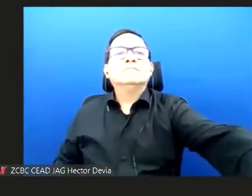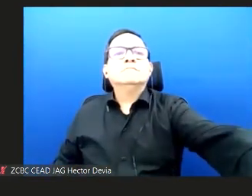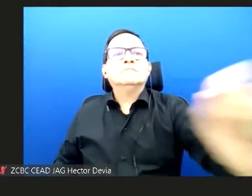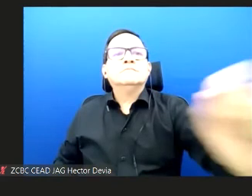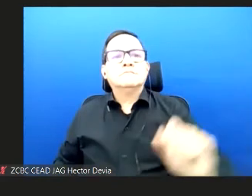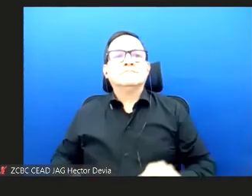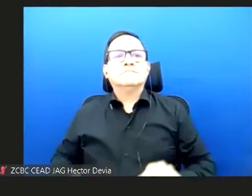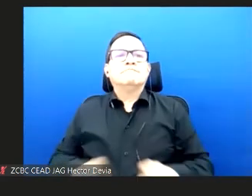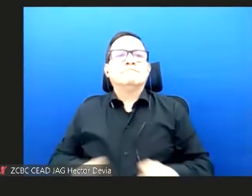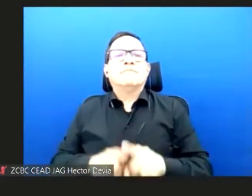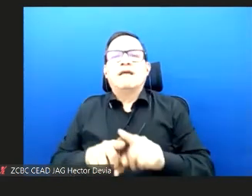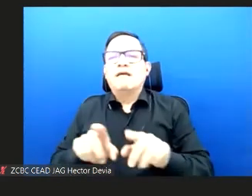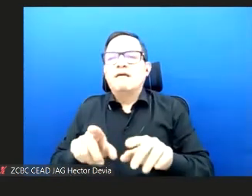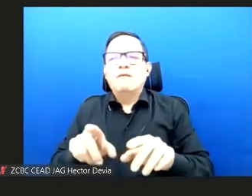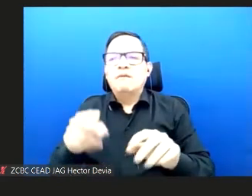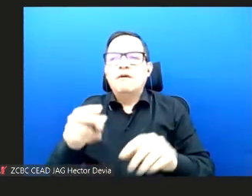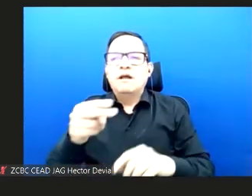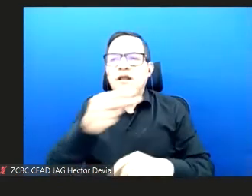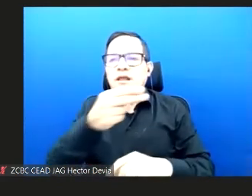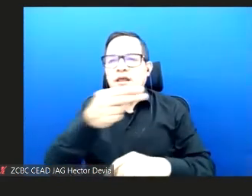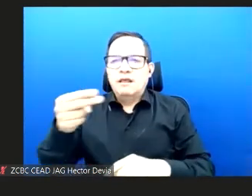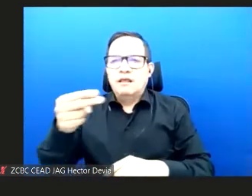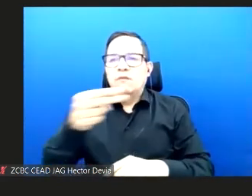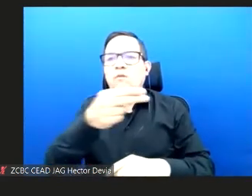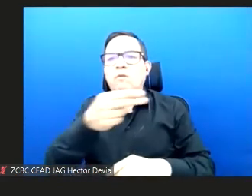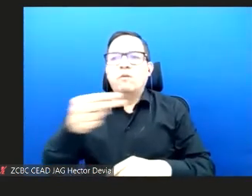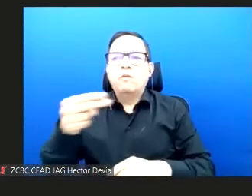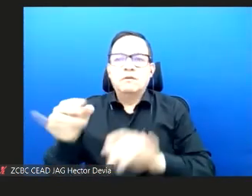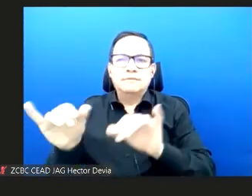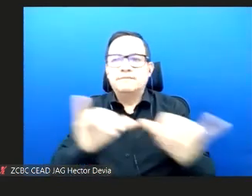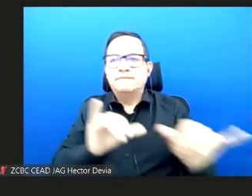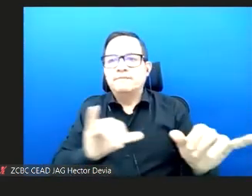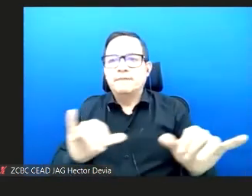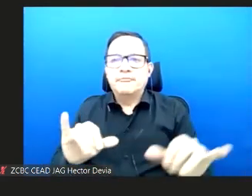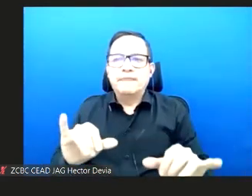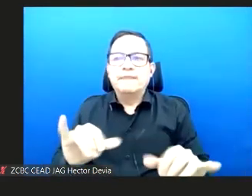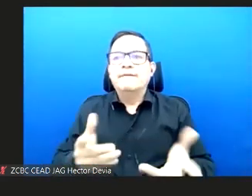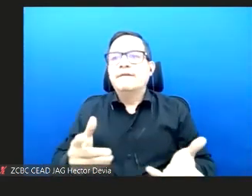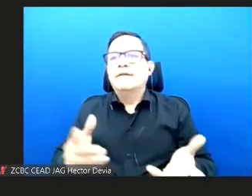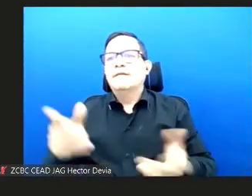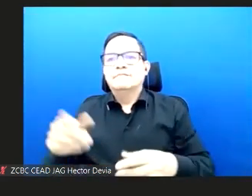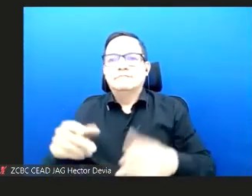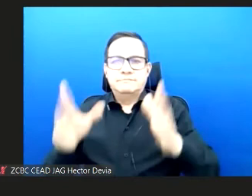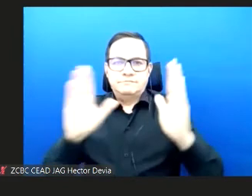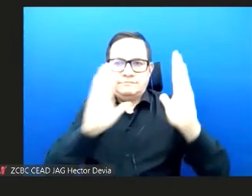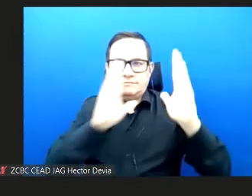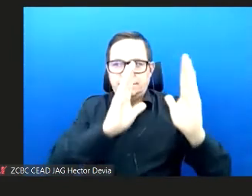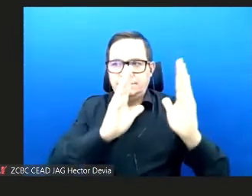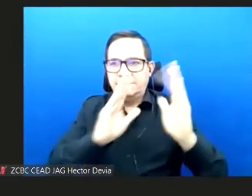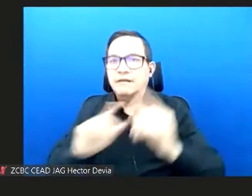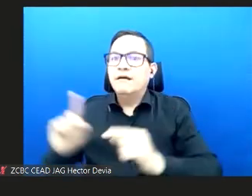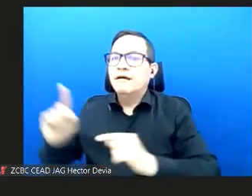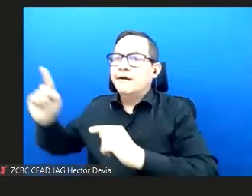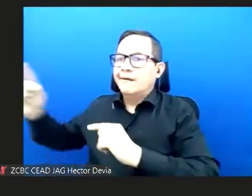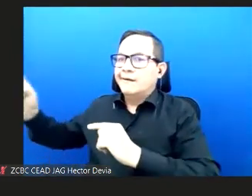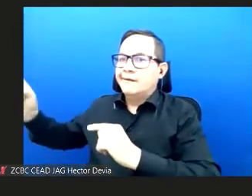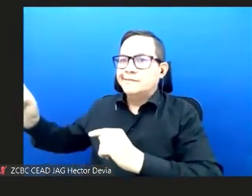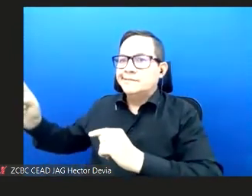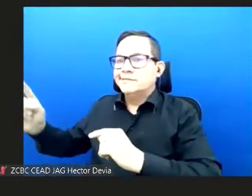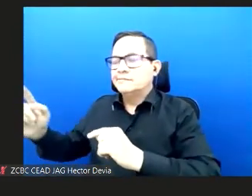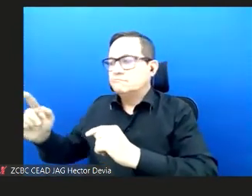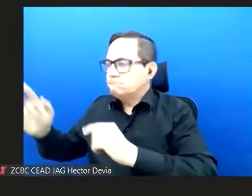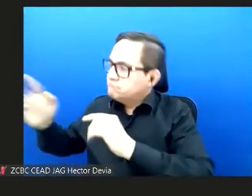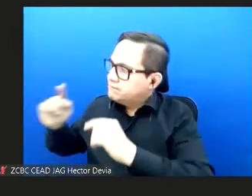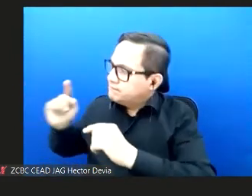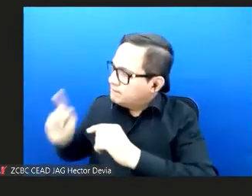es eso de la igualdad? Tenemos dos operaciones, ¿cierto? Esta y tenemos esta operación. ¿Cómo determinamos si hay